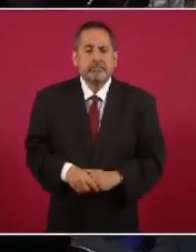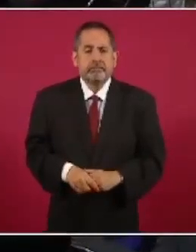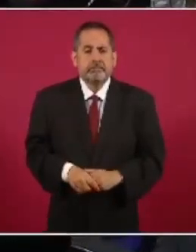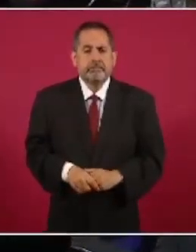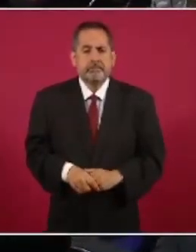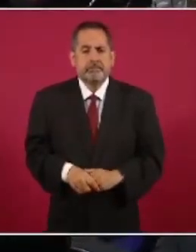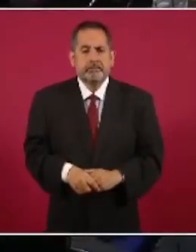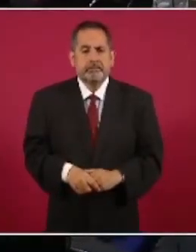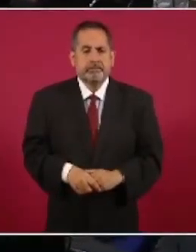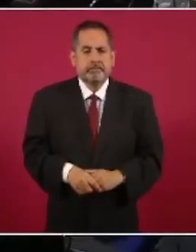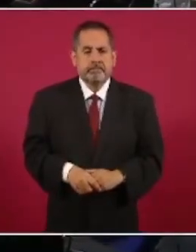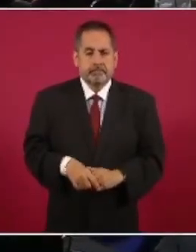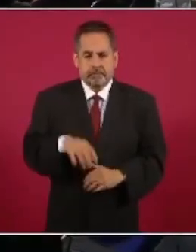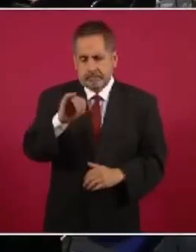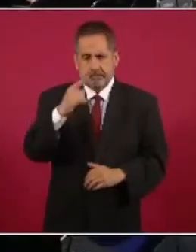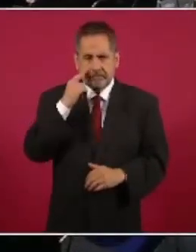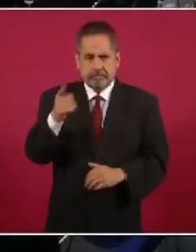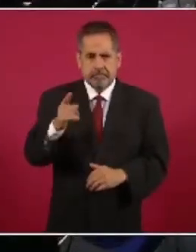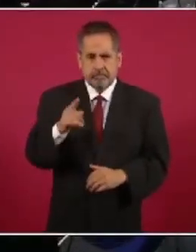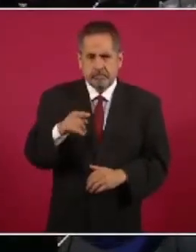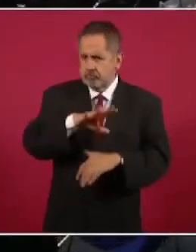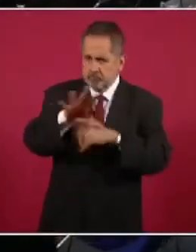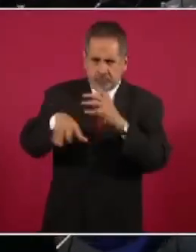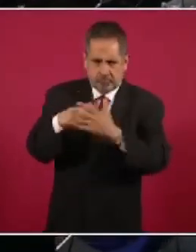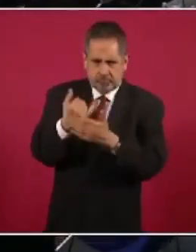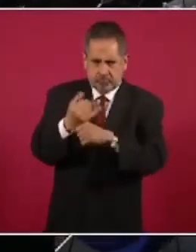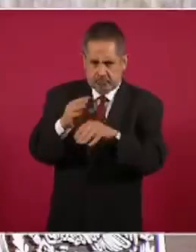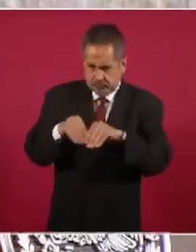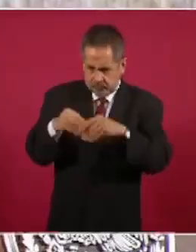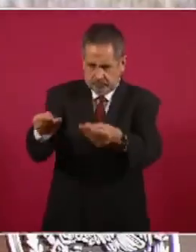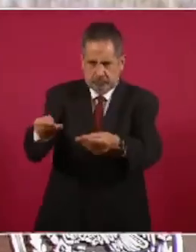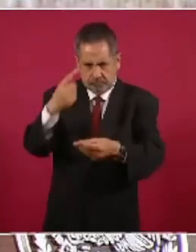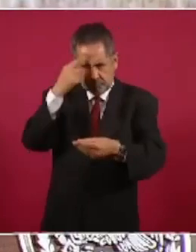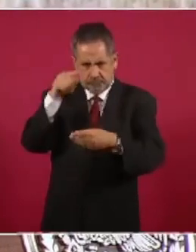Sí, pero te damos toda la información. Y